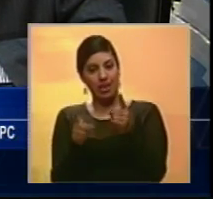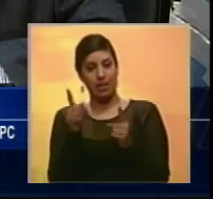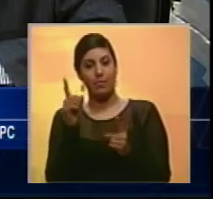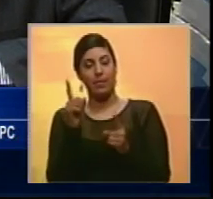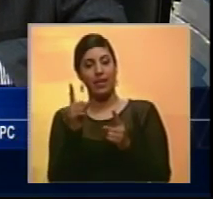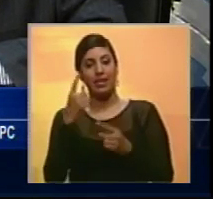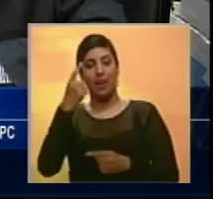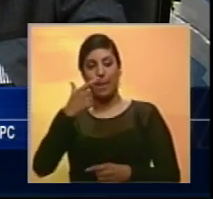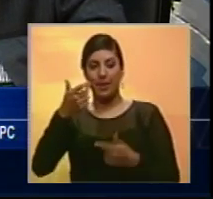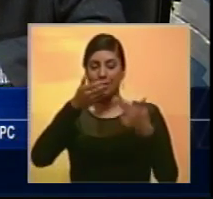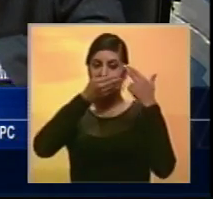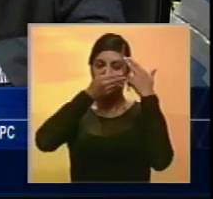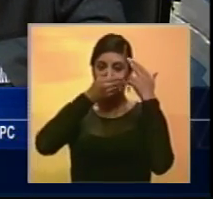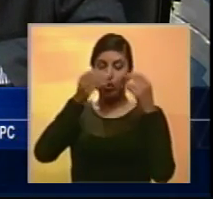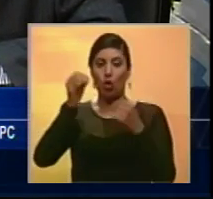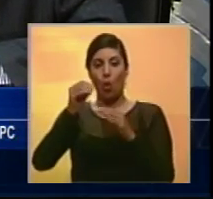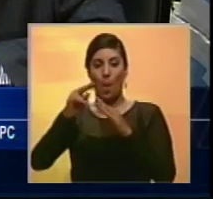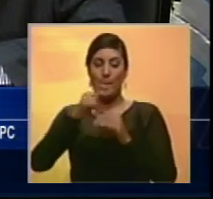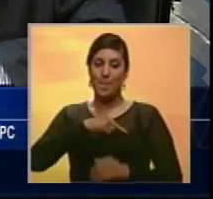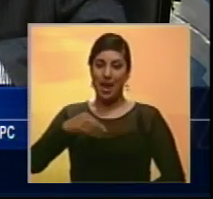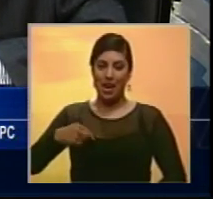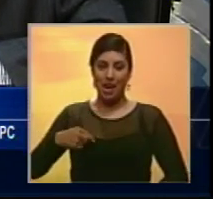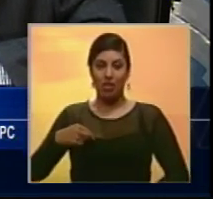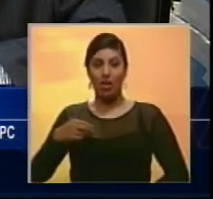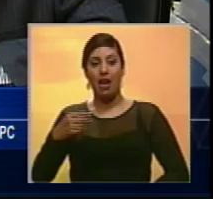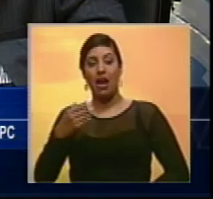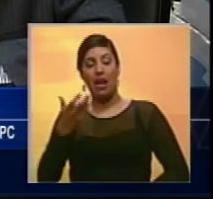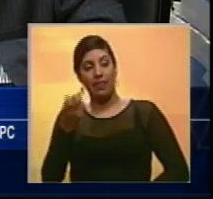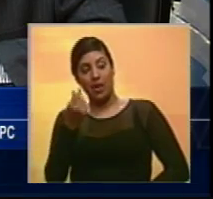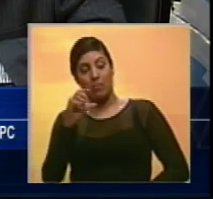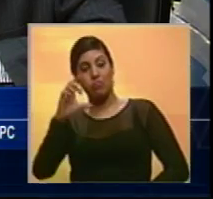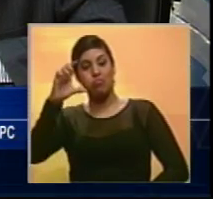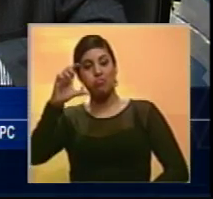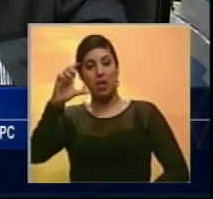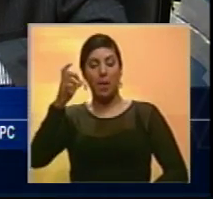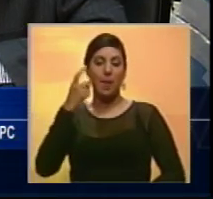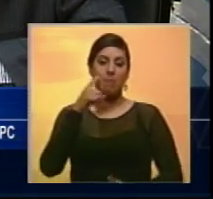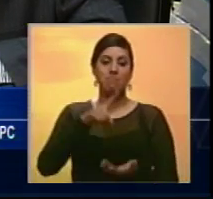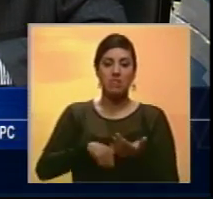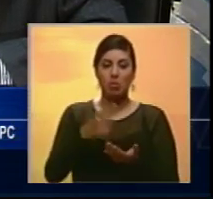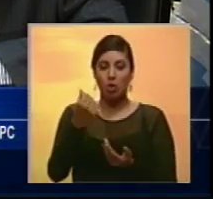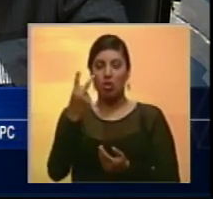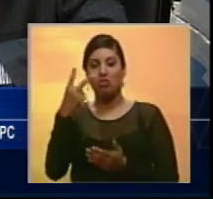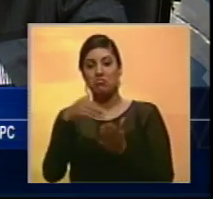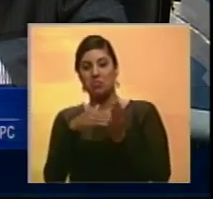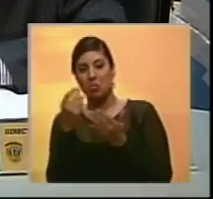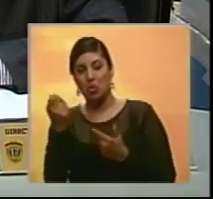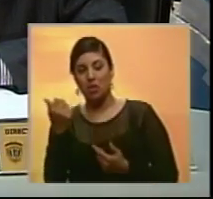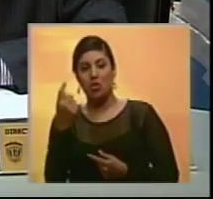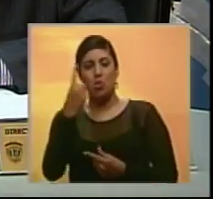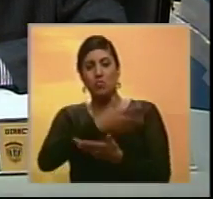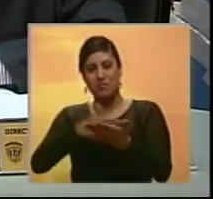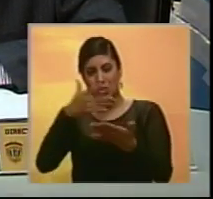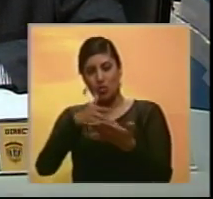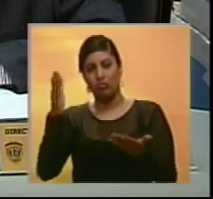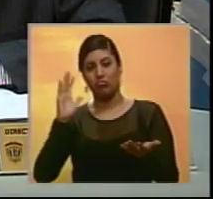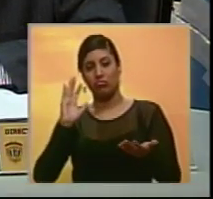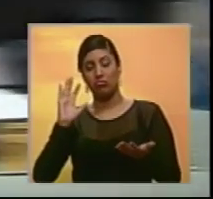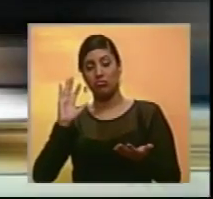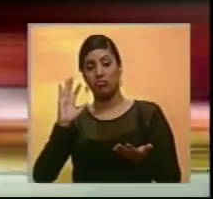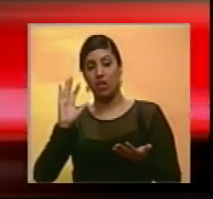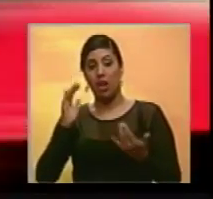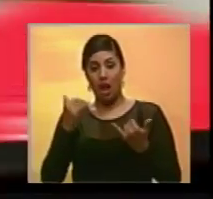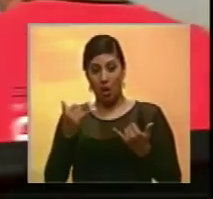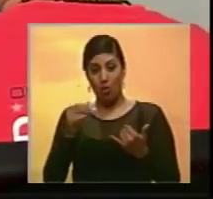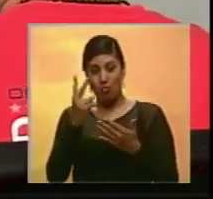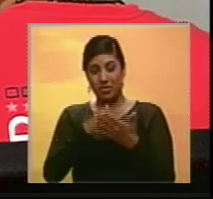de los secuestradores o de los ladrones de vehículos lo que piden la cantidad. Pueden pedir 1000 bolívares, 2000 bolívares, 1 millón de bolívares, pues, en la